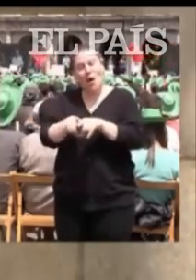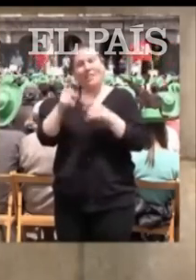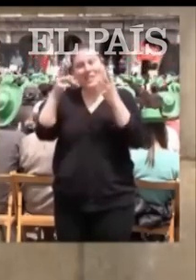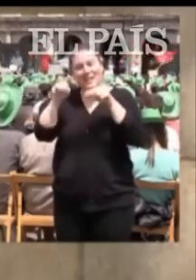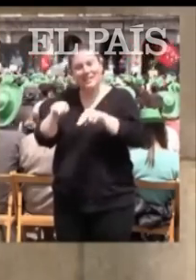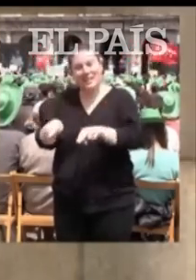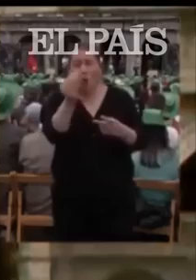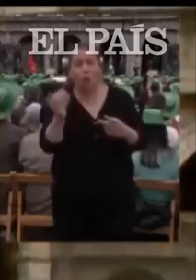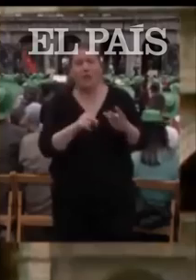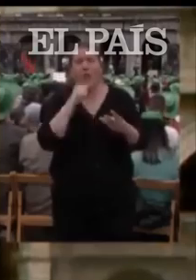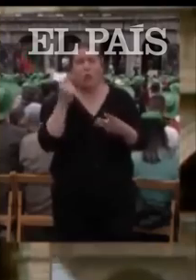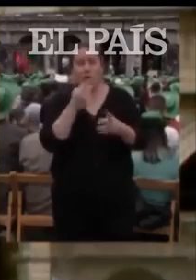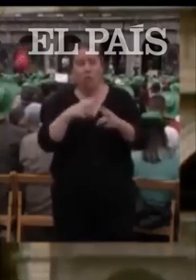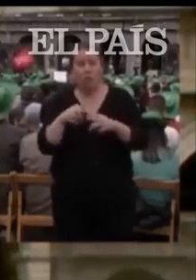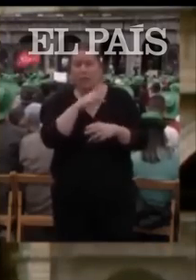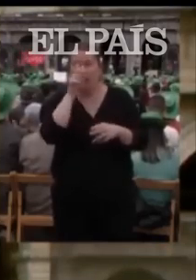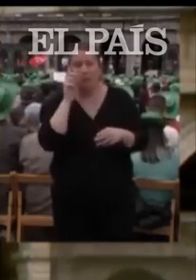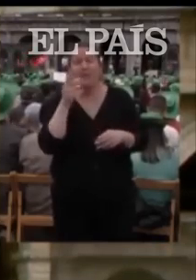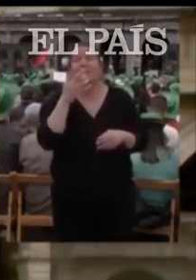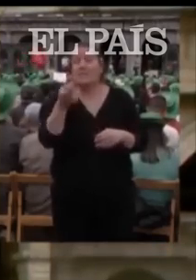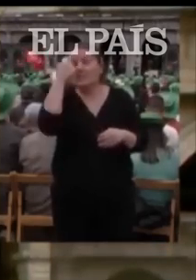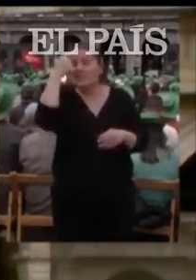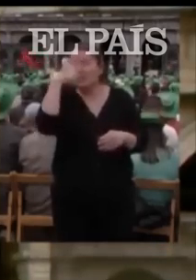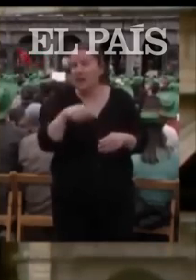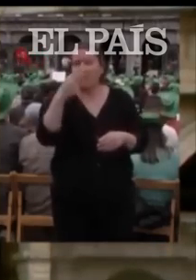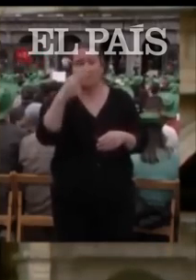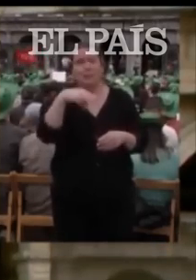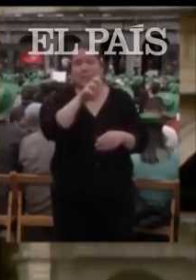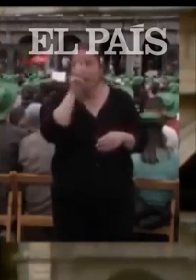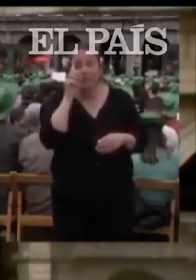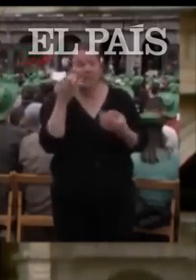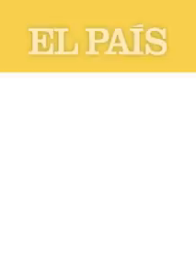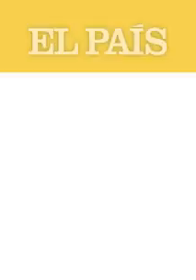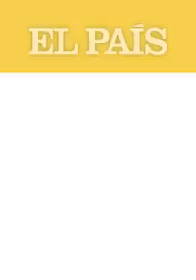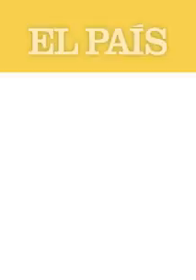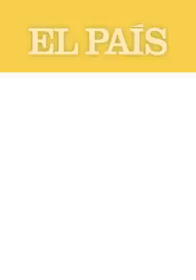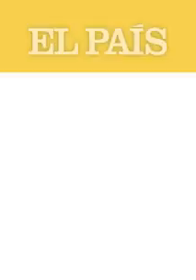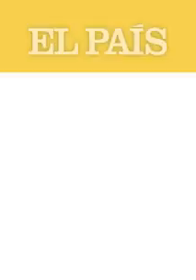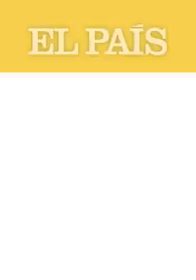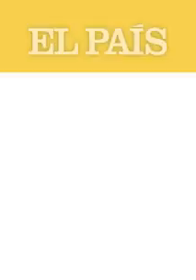política digna. Para agradecer la asistencia a su acto en la Plaza Mayor madrileña.